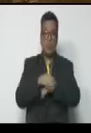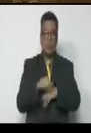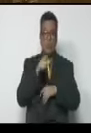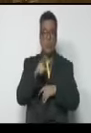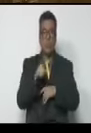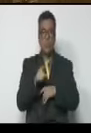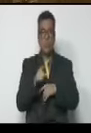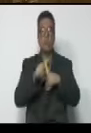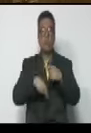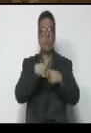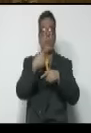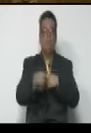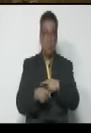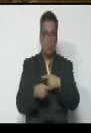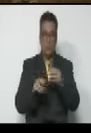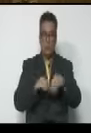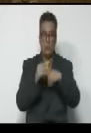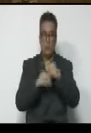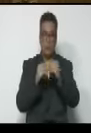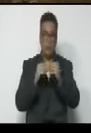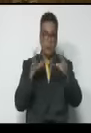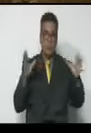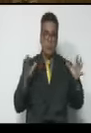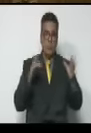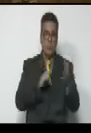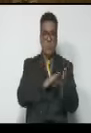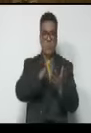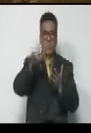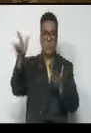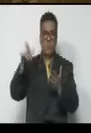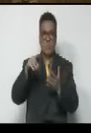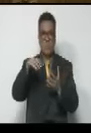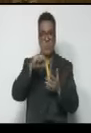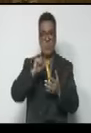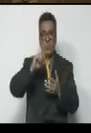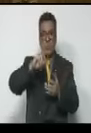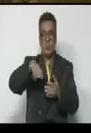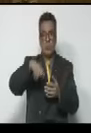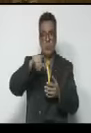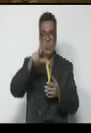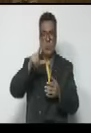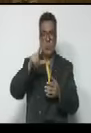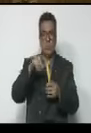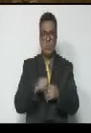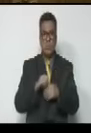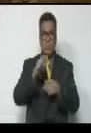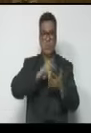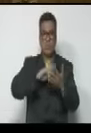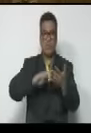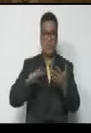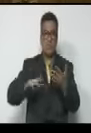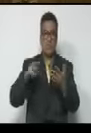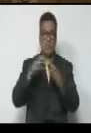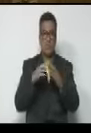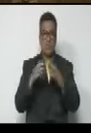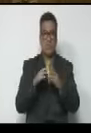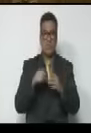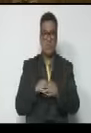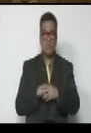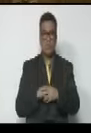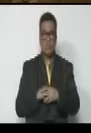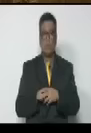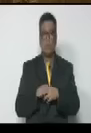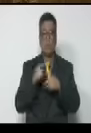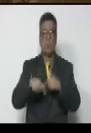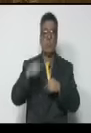y posteriormente destruido en el aeropuerto de Opa-locka en el condado de Miami, ciudad de la Florida,